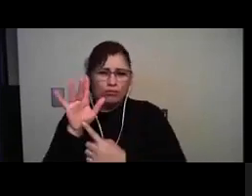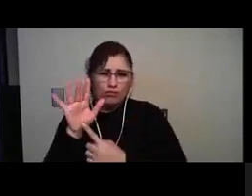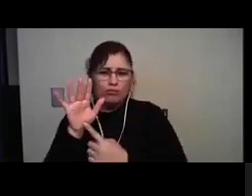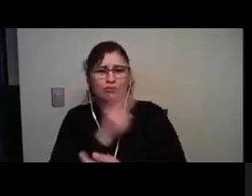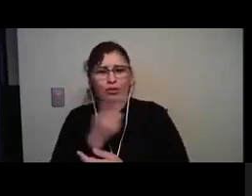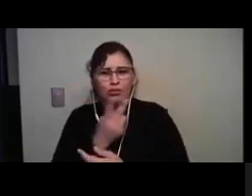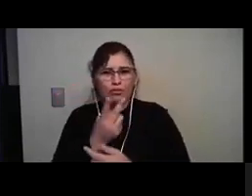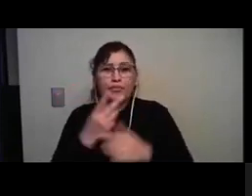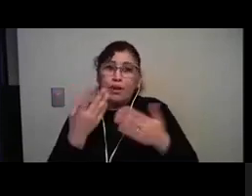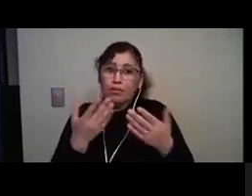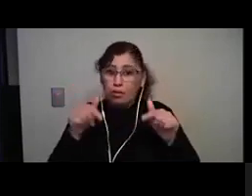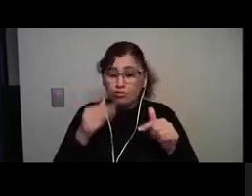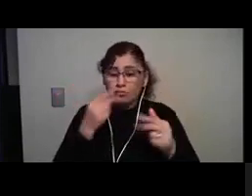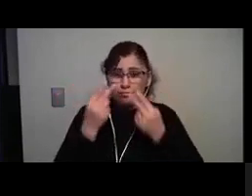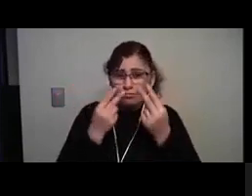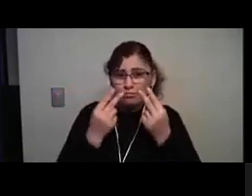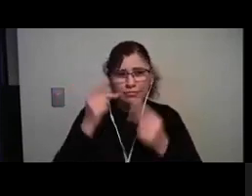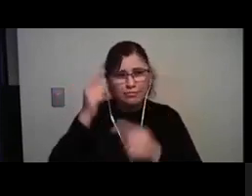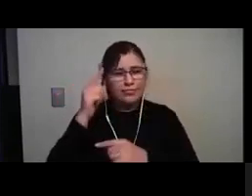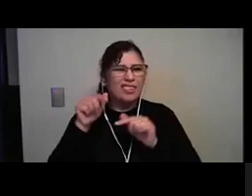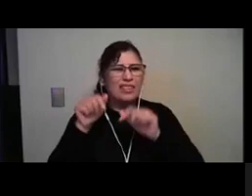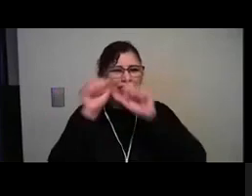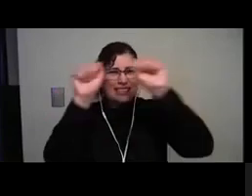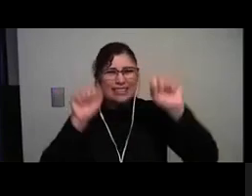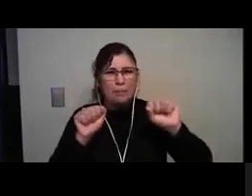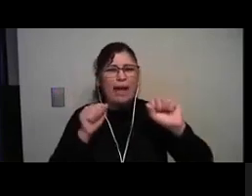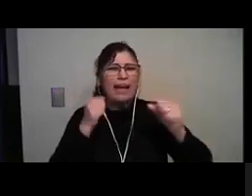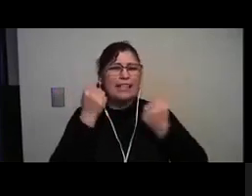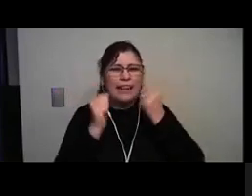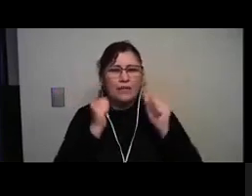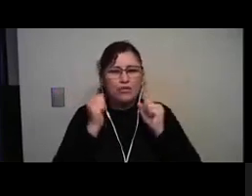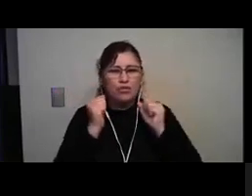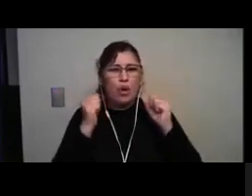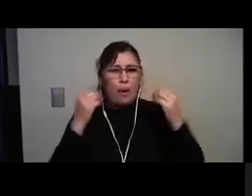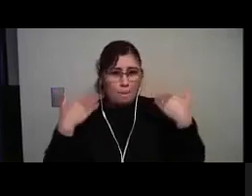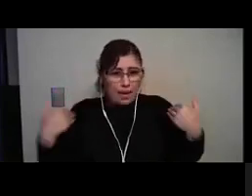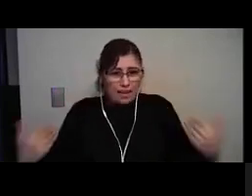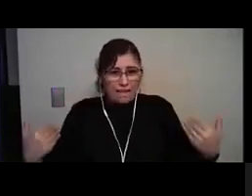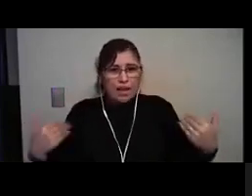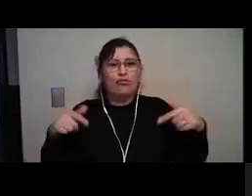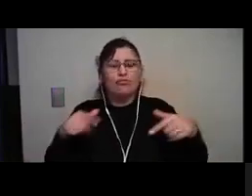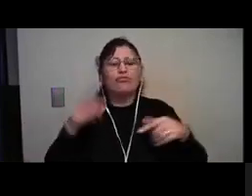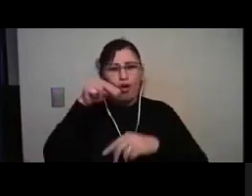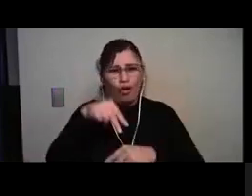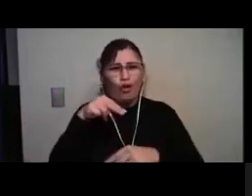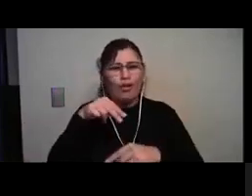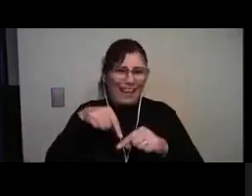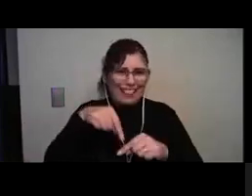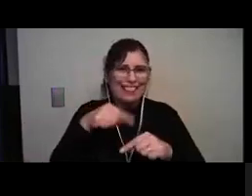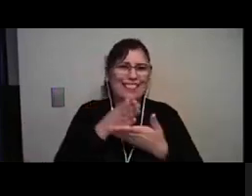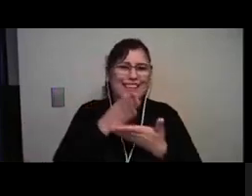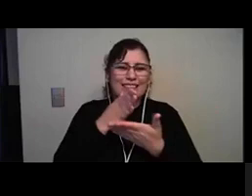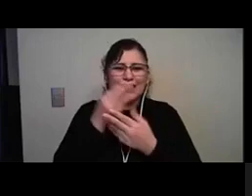¿ya? Y hoy día lo que vamos a ver son lesiones del sistema nervioso periférico, ¿de acuerdo?